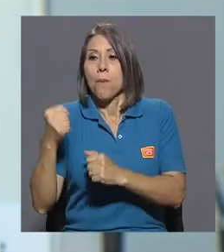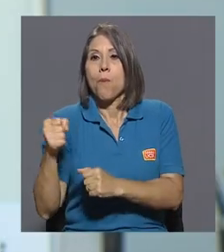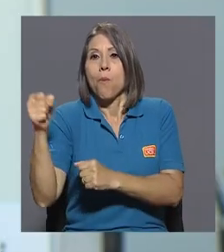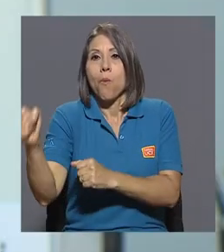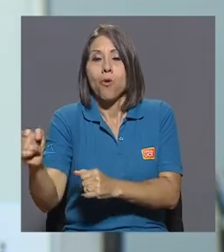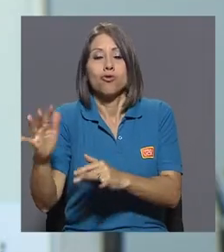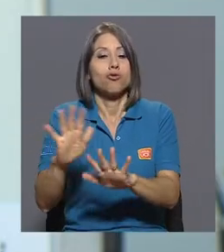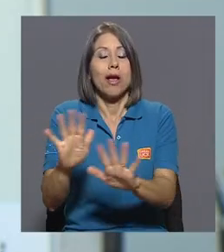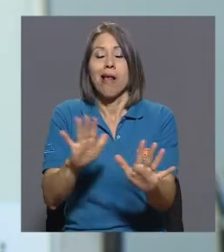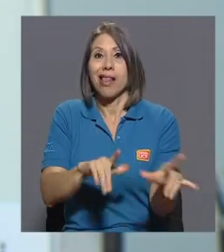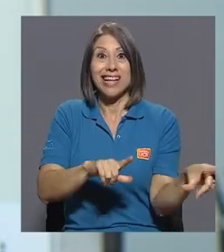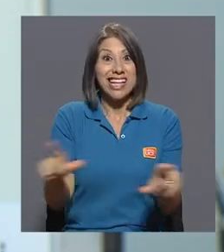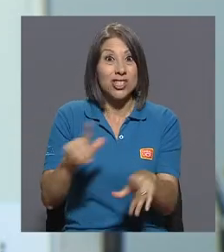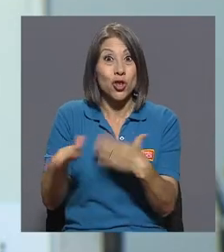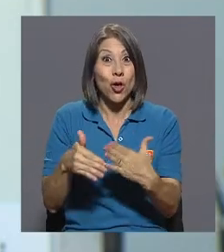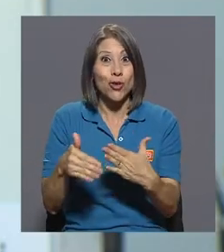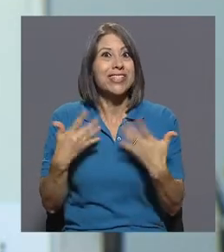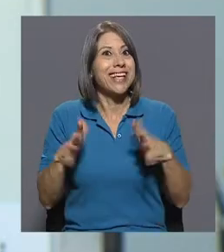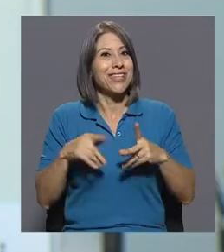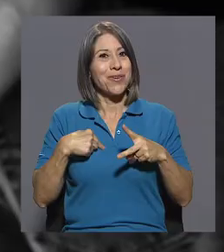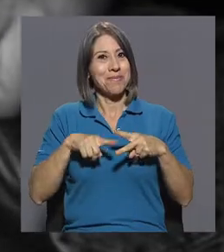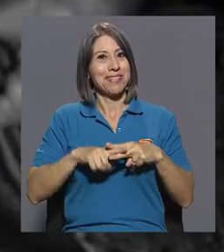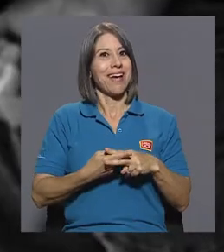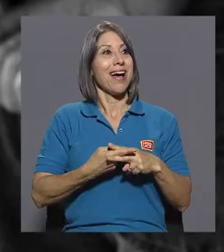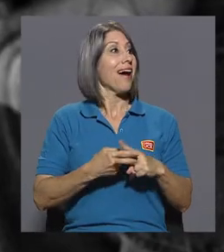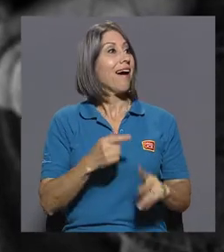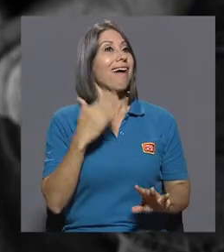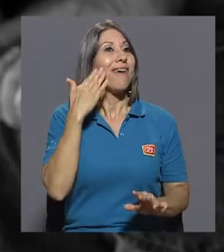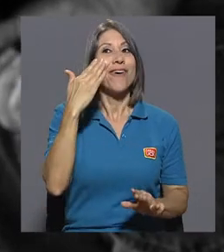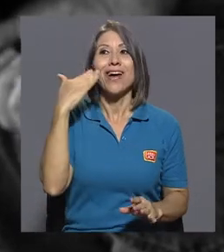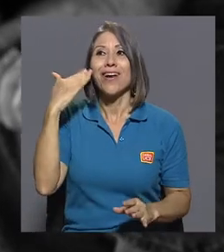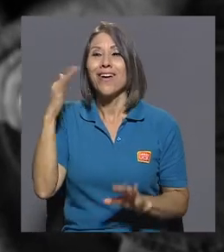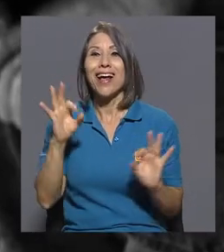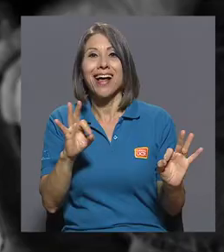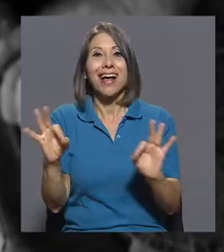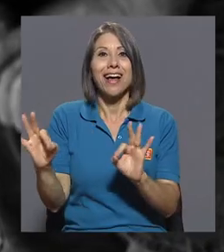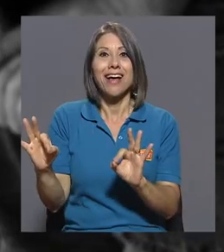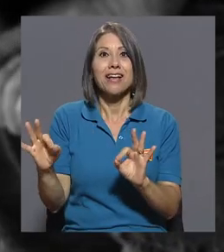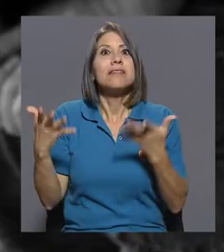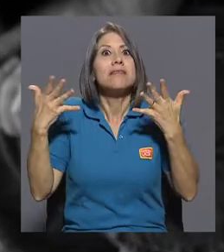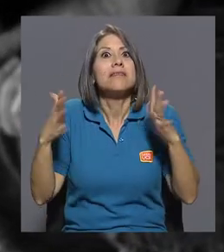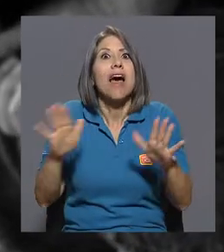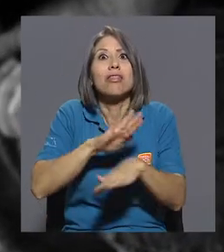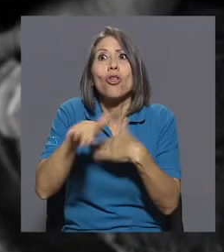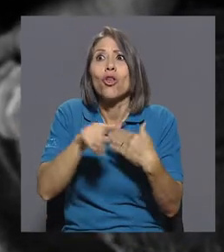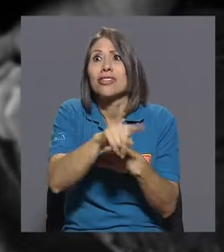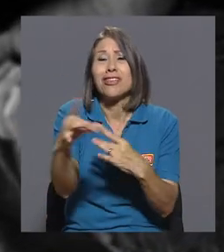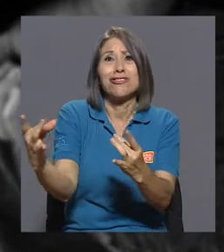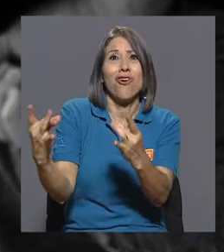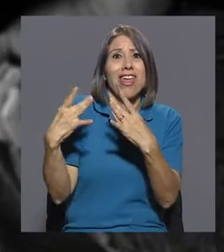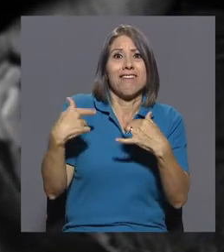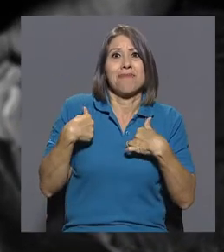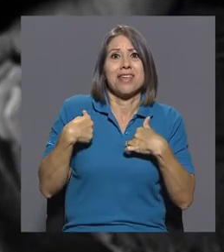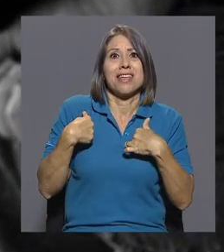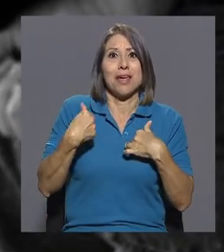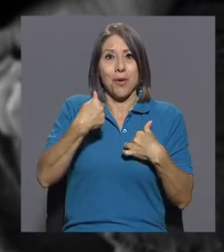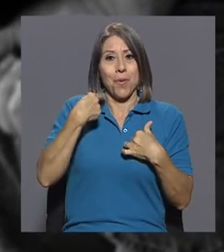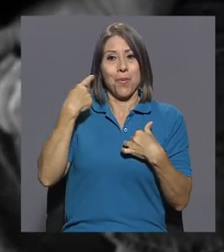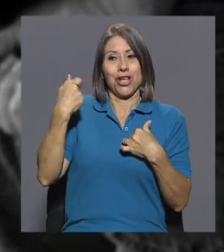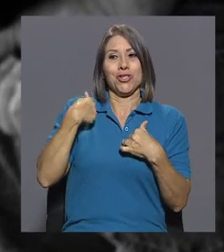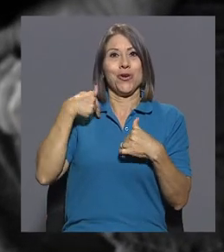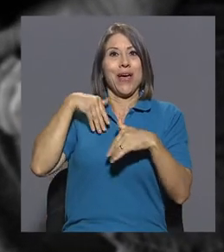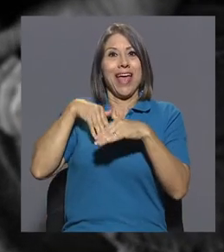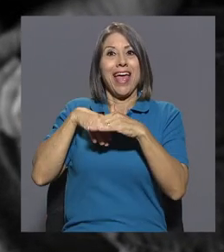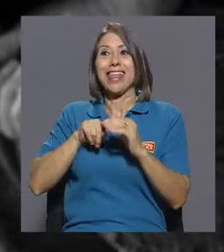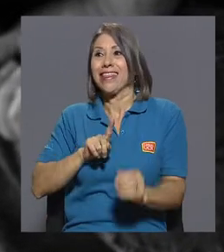Y ya para ese entonces todo el mundo me odiaba, ¿verdad? Porque yo no había saludado desde entrar. Ya aquí es diferente. Aquí, hola,